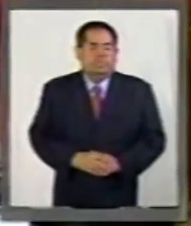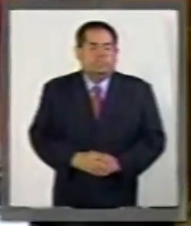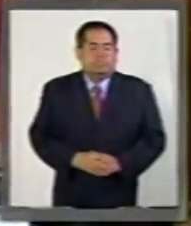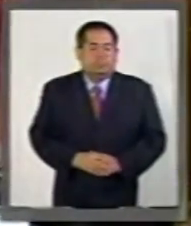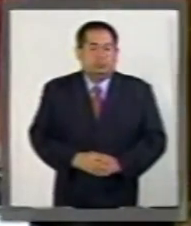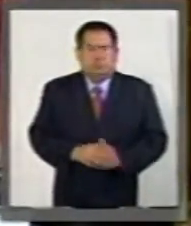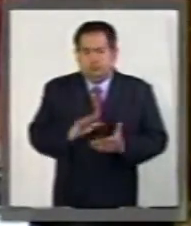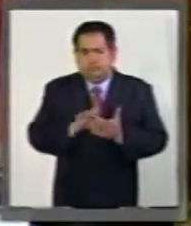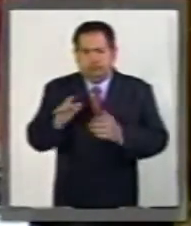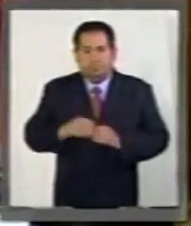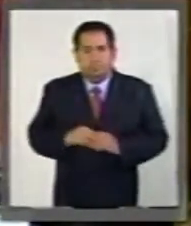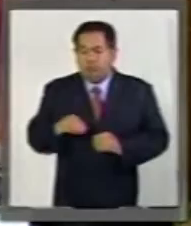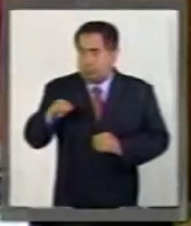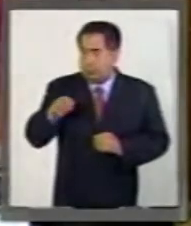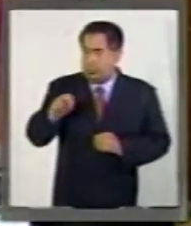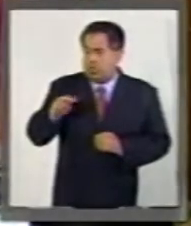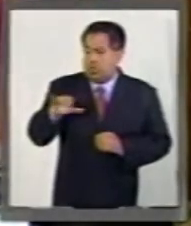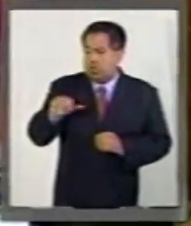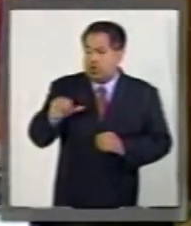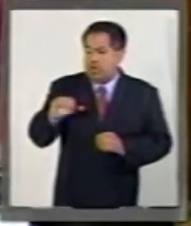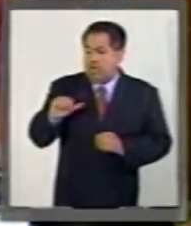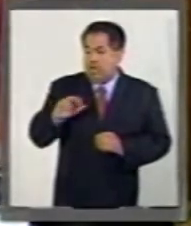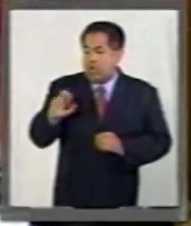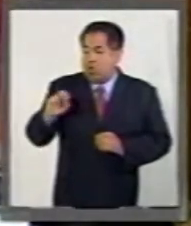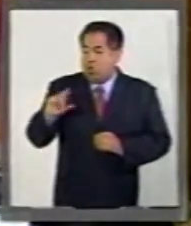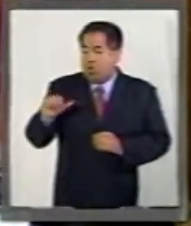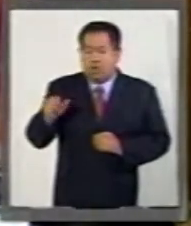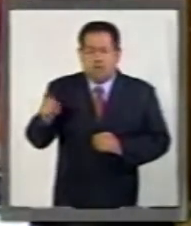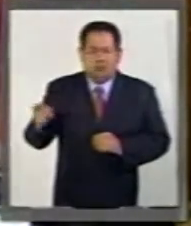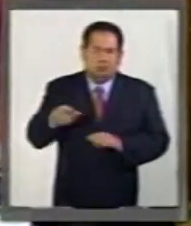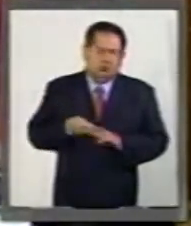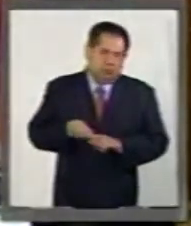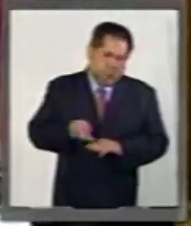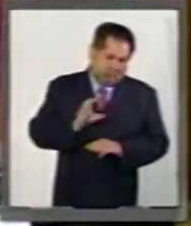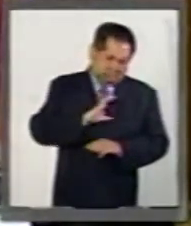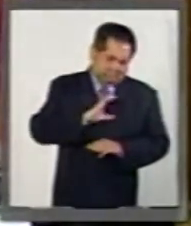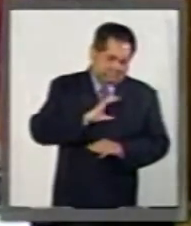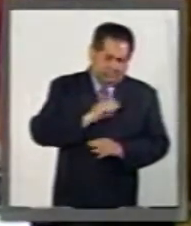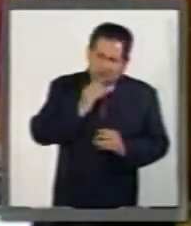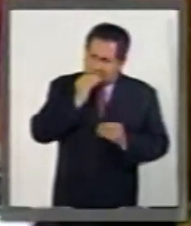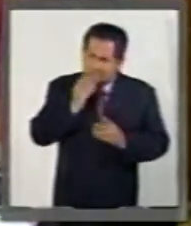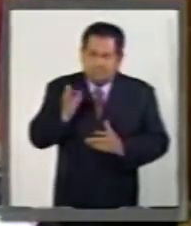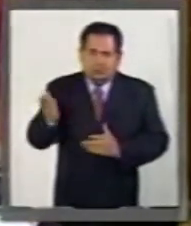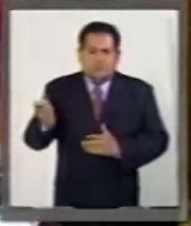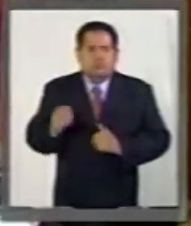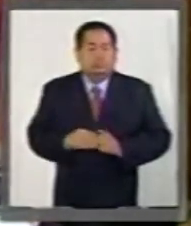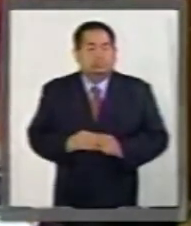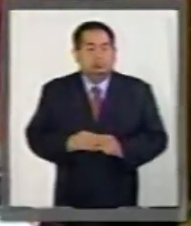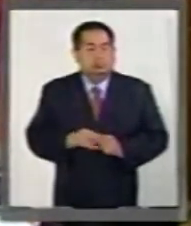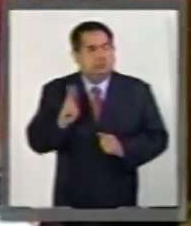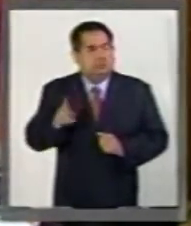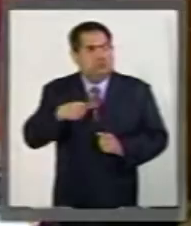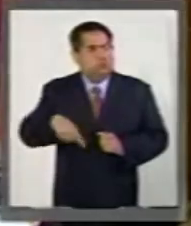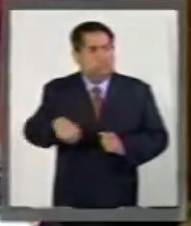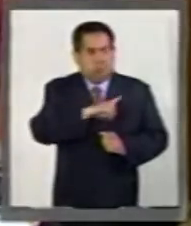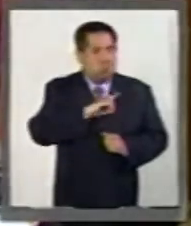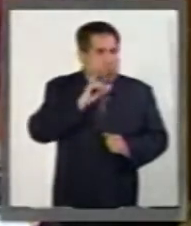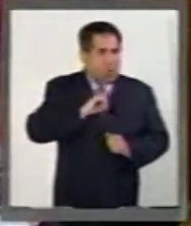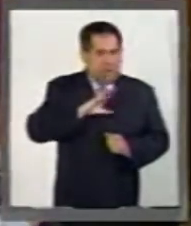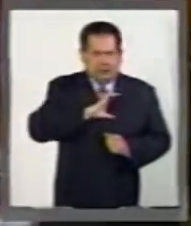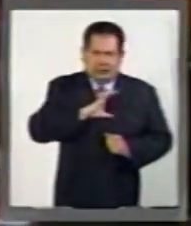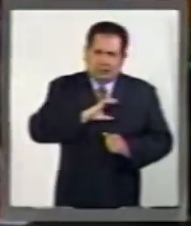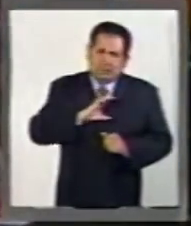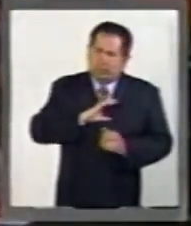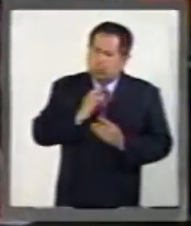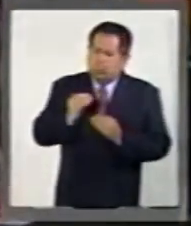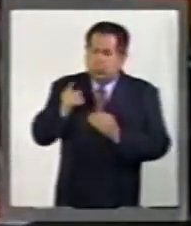Gracias. Mónica Arriola fue una senadora muy estimada, sobre todo entre nosotras, las senadoras, las